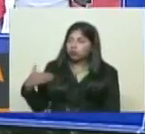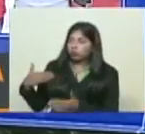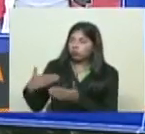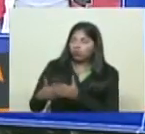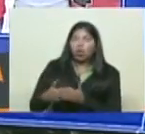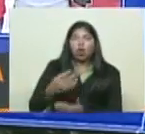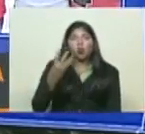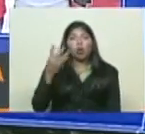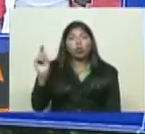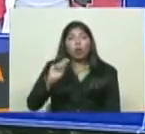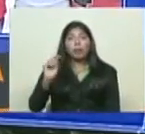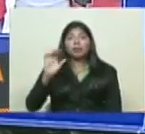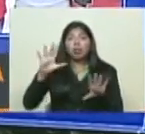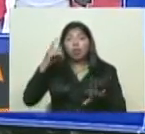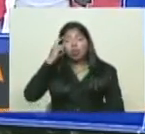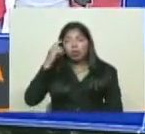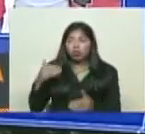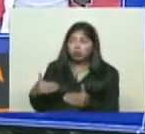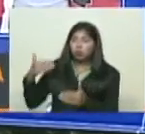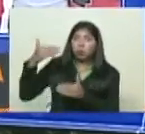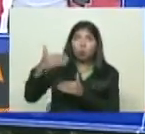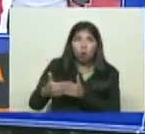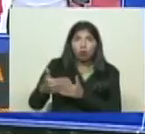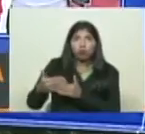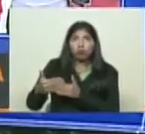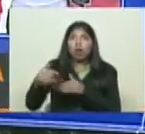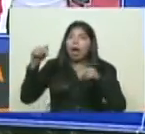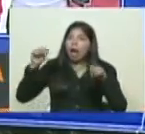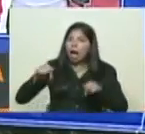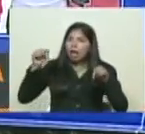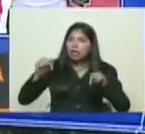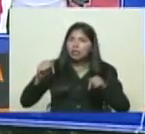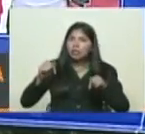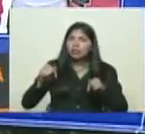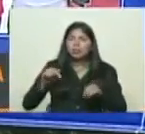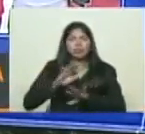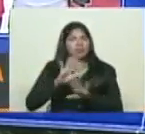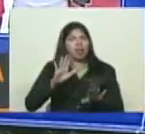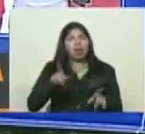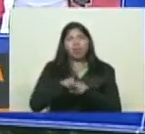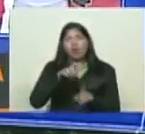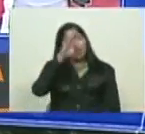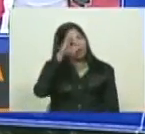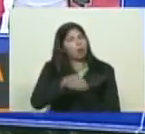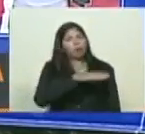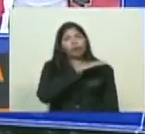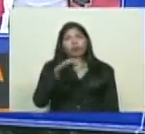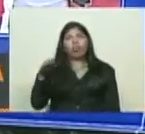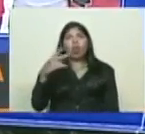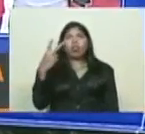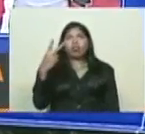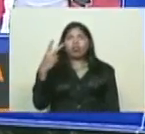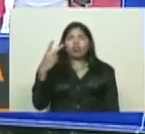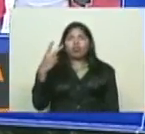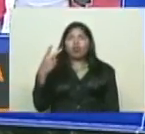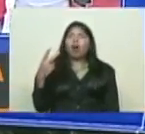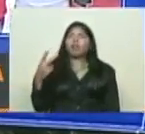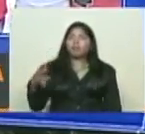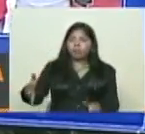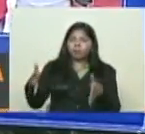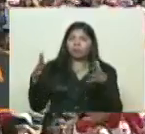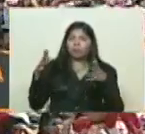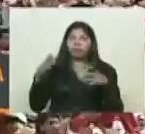4 meses y 10 días después, aquí está su movimiento bautizado en 2 victorias populares,